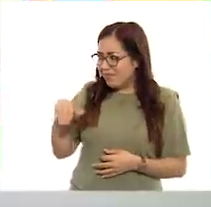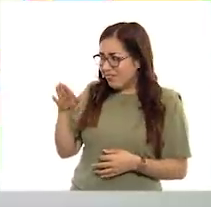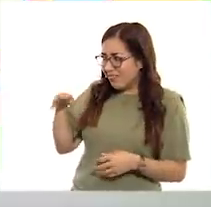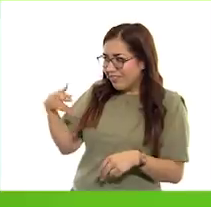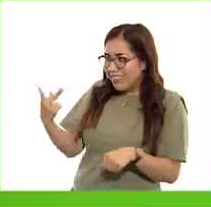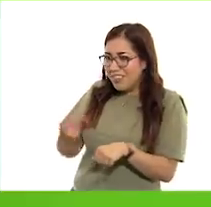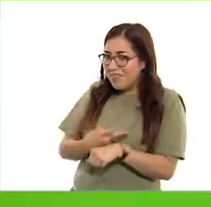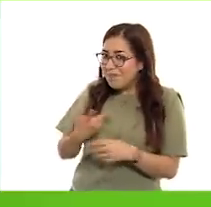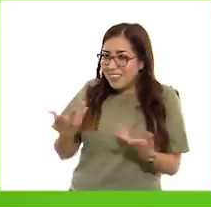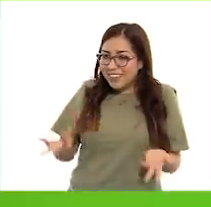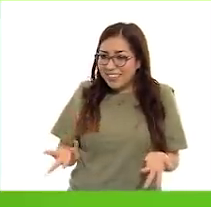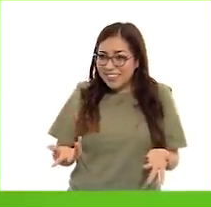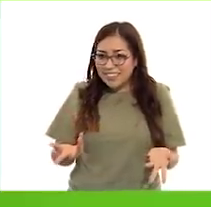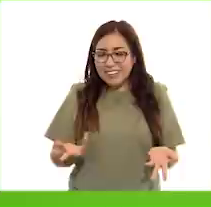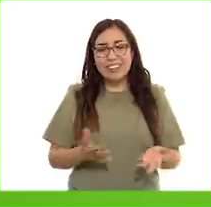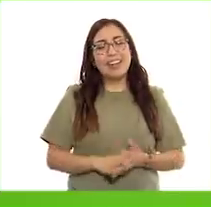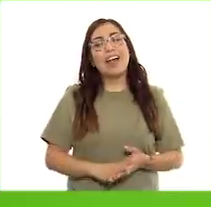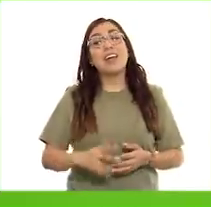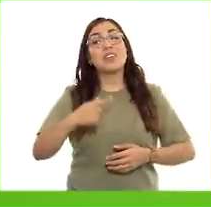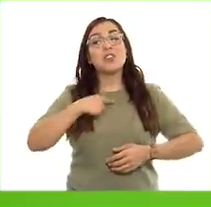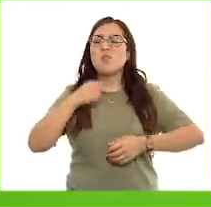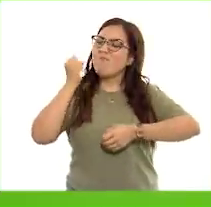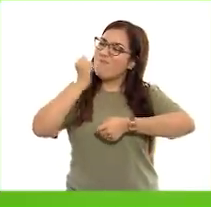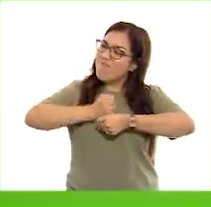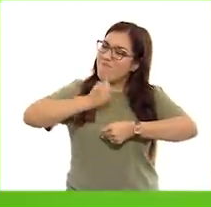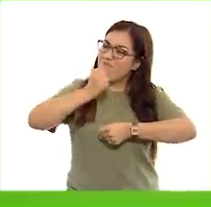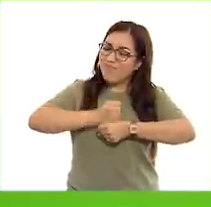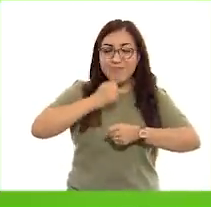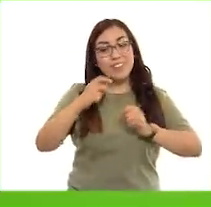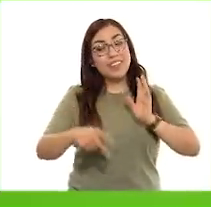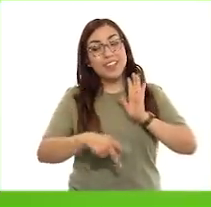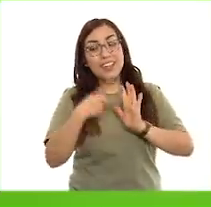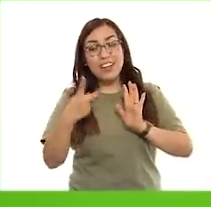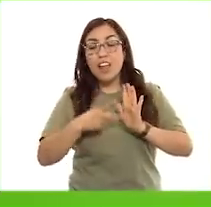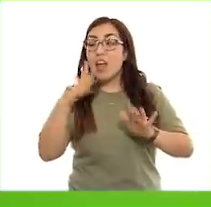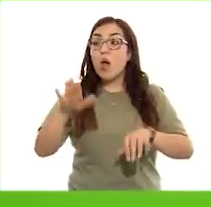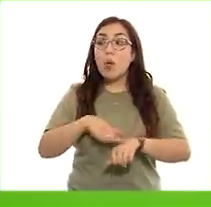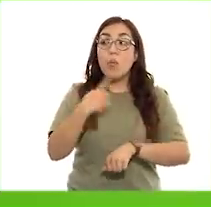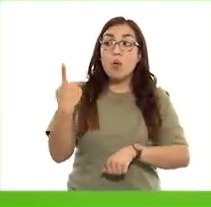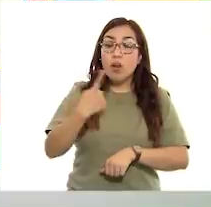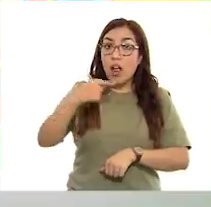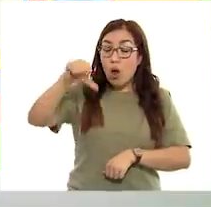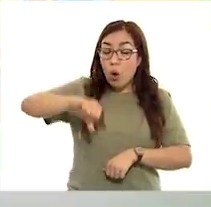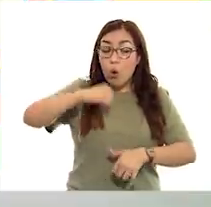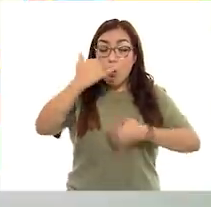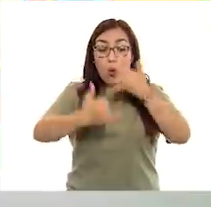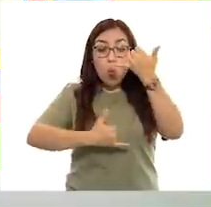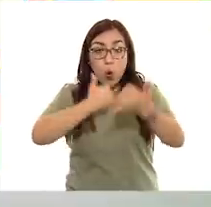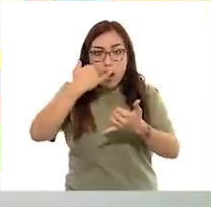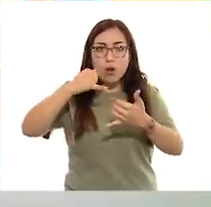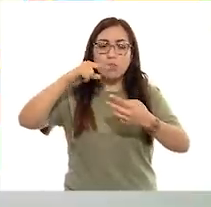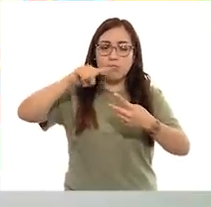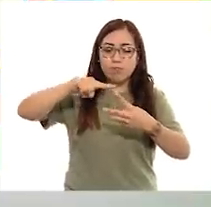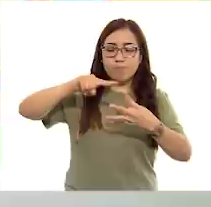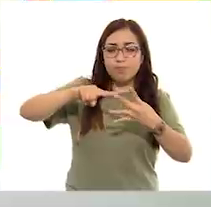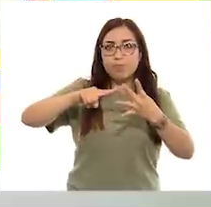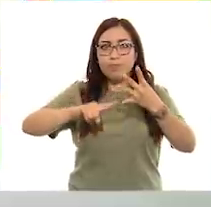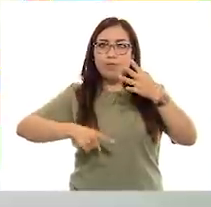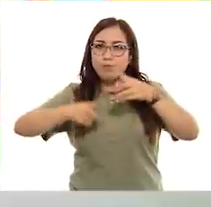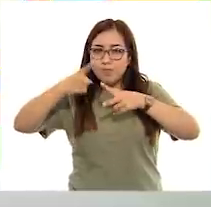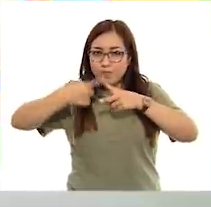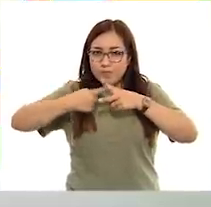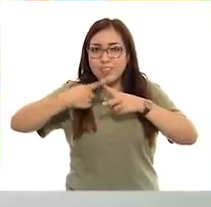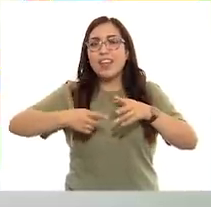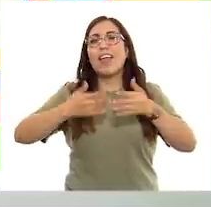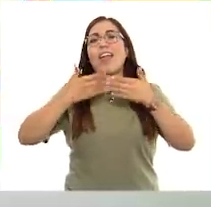pasa? Estoy practicando porque hoy vamos a jugar a contar. ¡Ah, con razón! Ahora